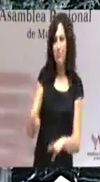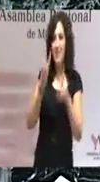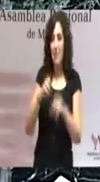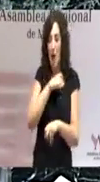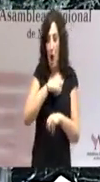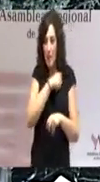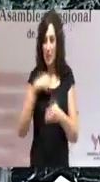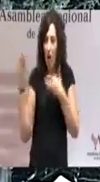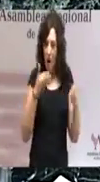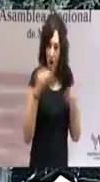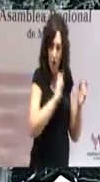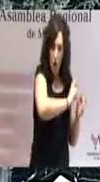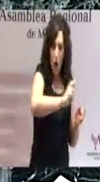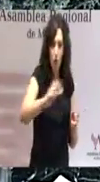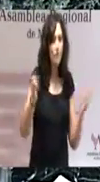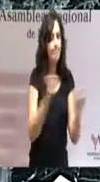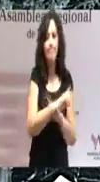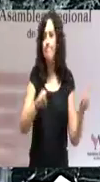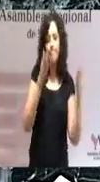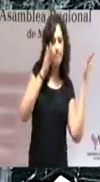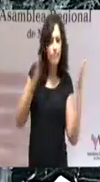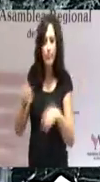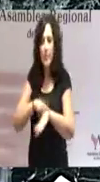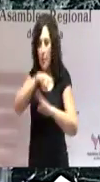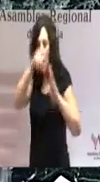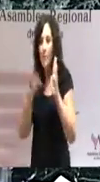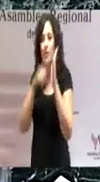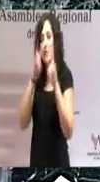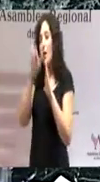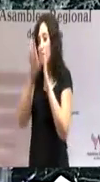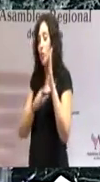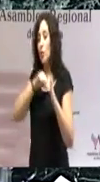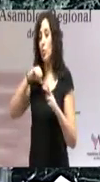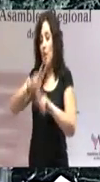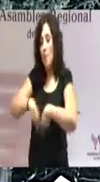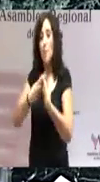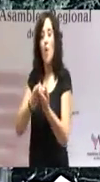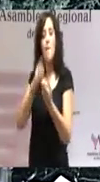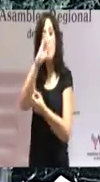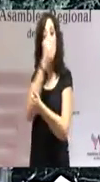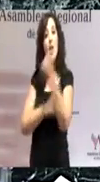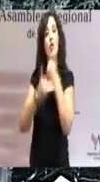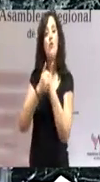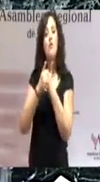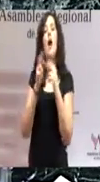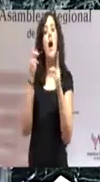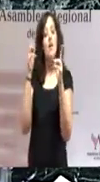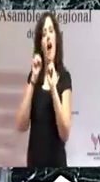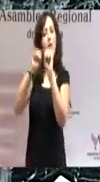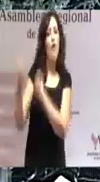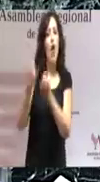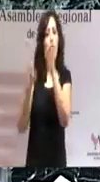dedicar más tiempo a la reforma del Estatuto de Autonomía y, a partir de ahí, que lo primero sea eliminar los aforados.